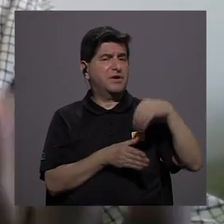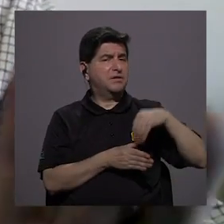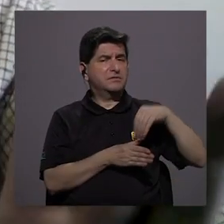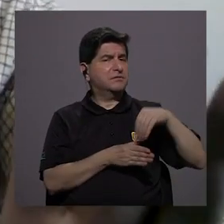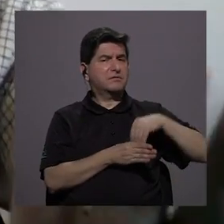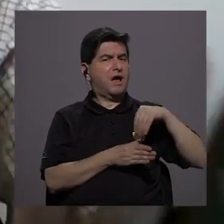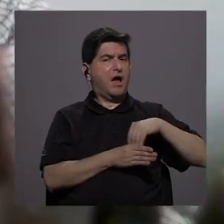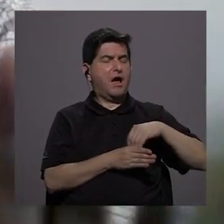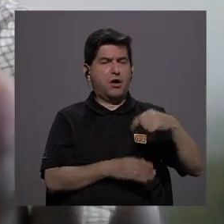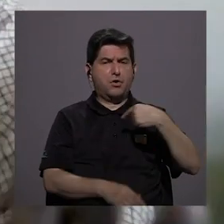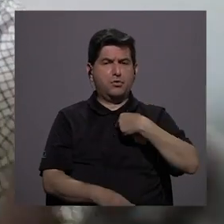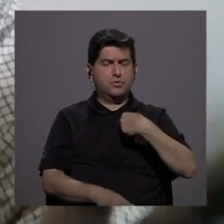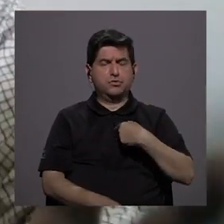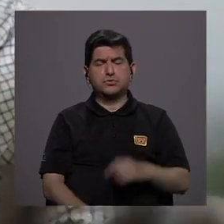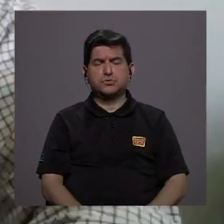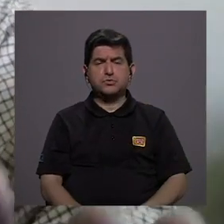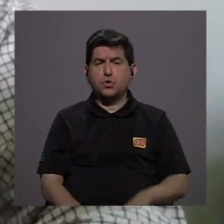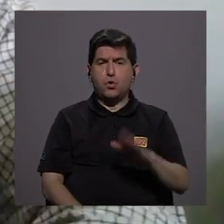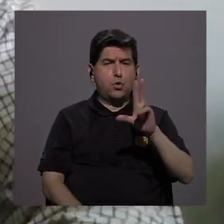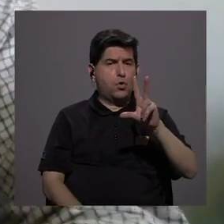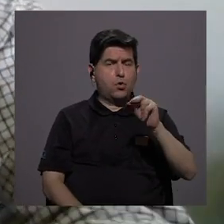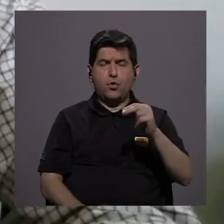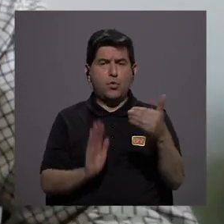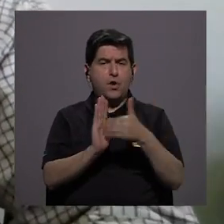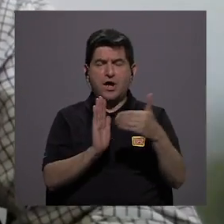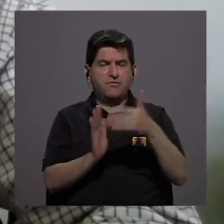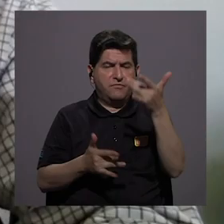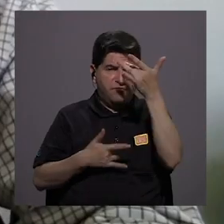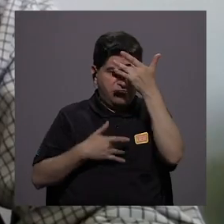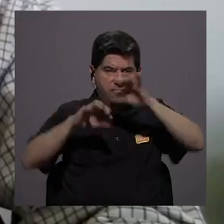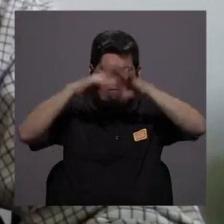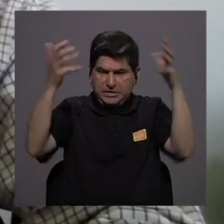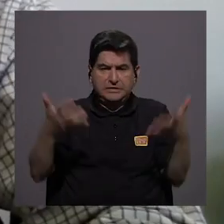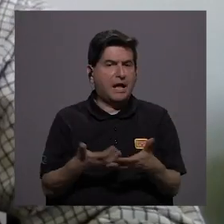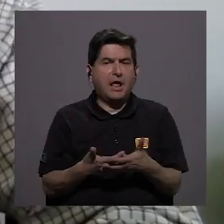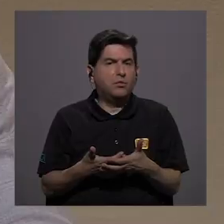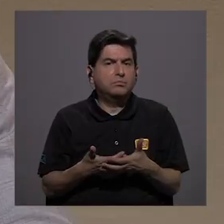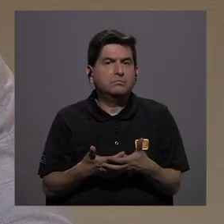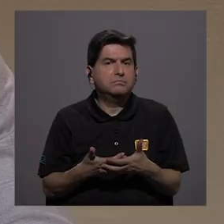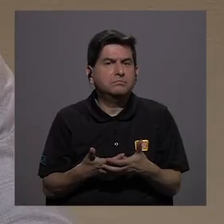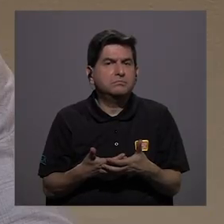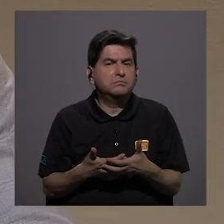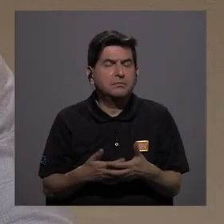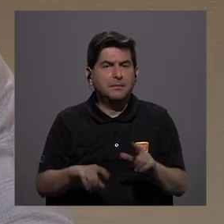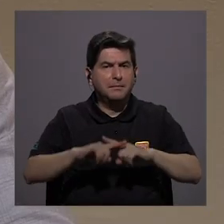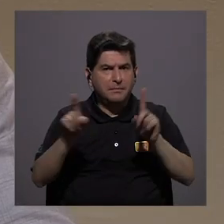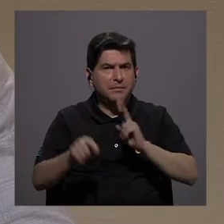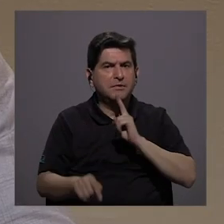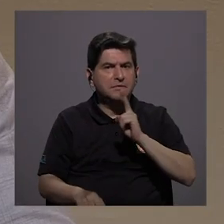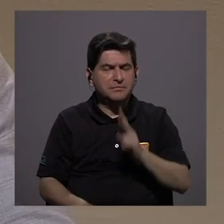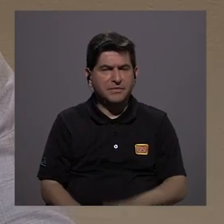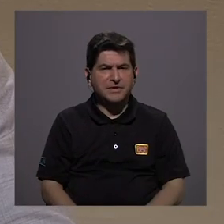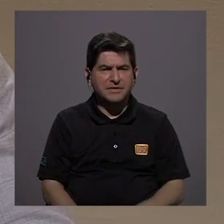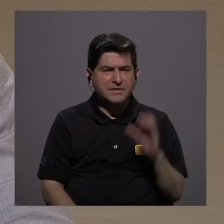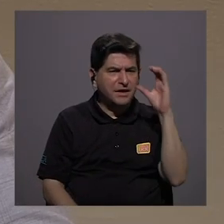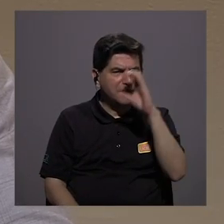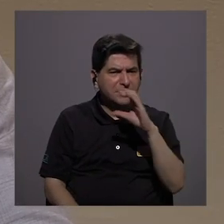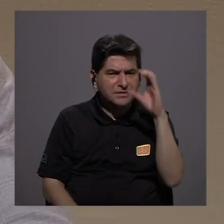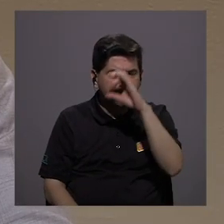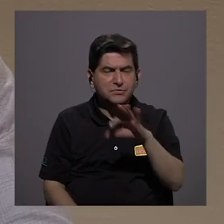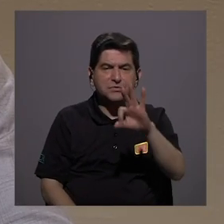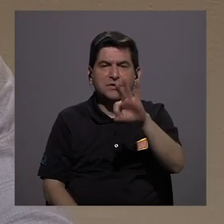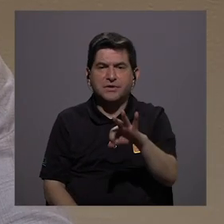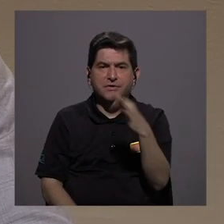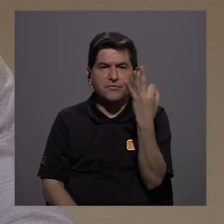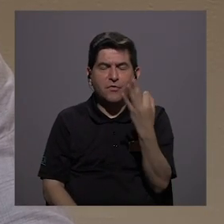ingresos, porque yo afortunadamente no tengo la pandemia, no he sido afectado por la pandemia. Cuando en realidad lo que deberíamos buscar es de qué